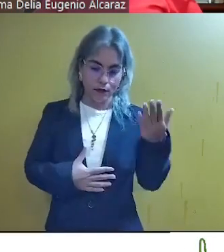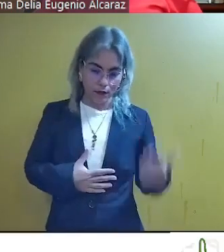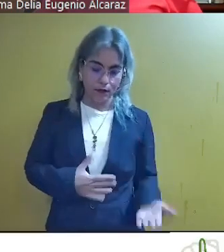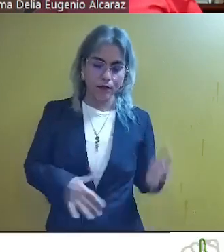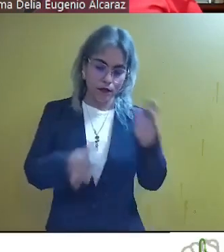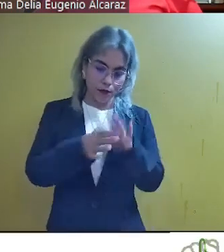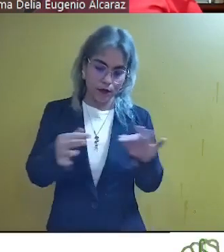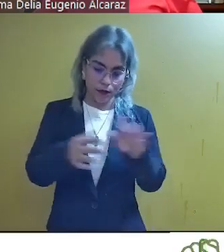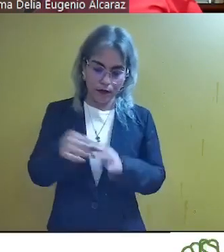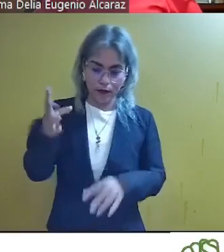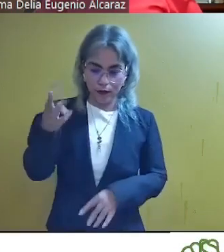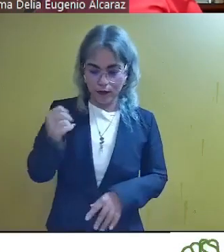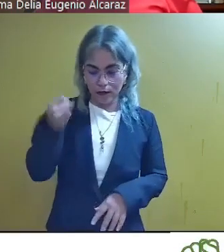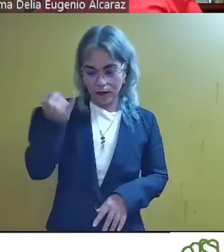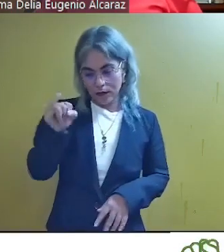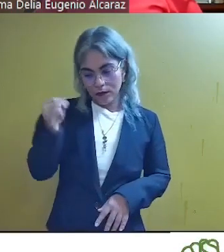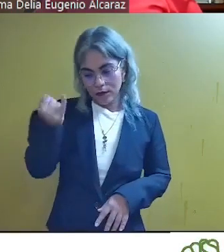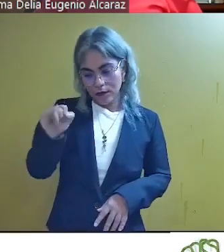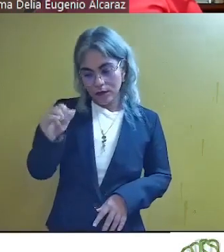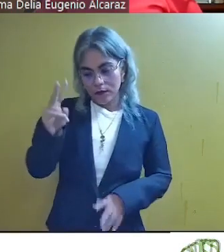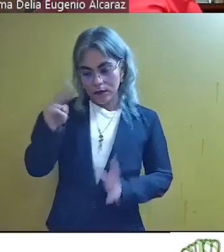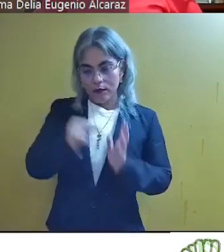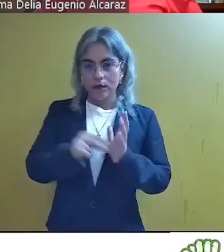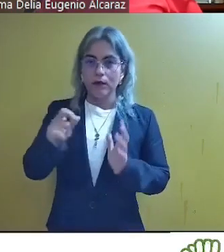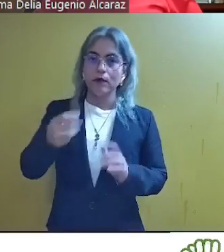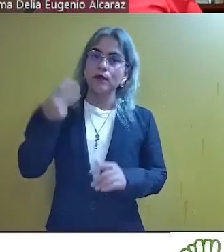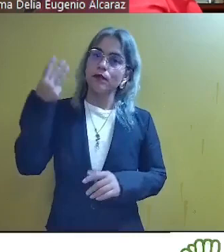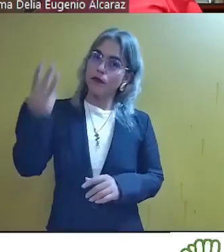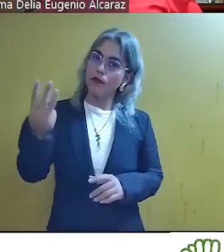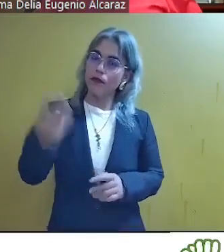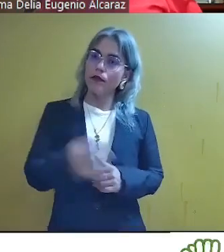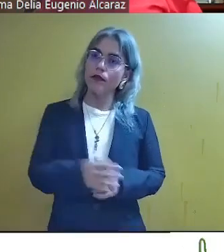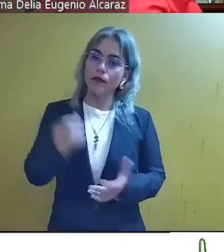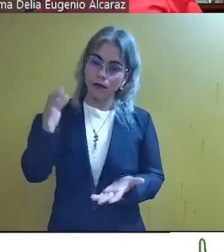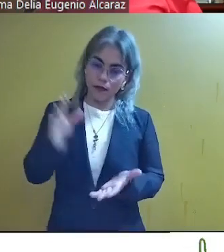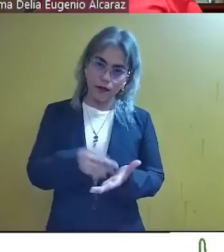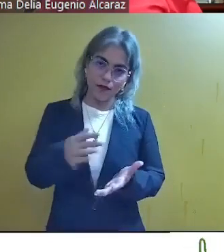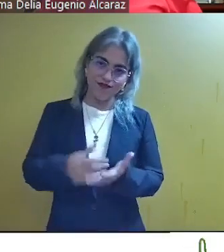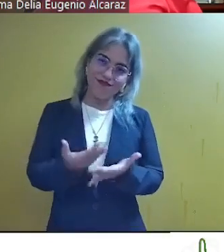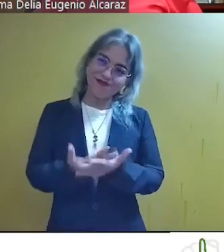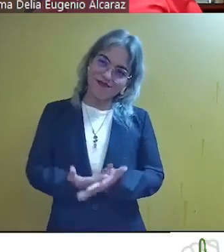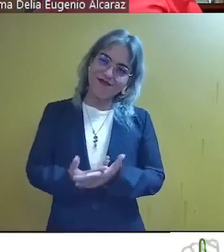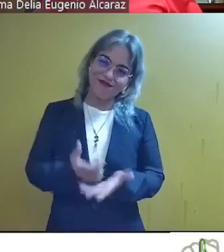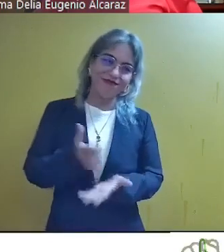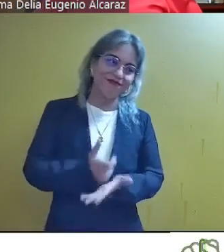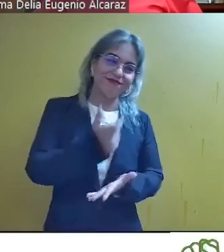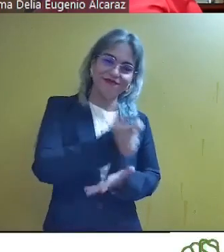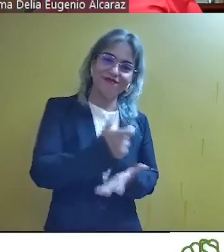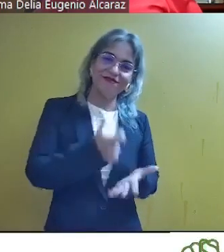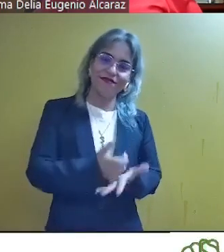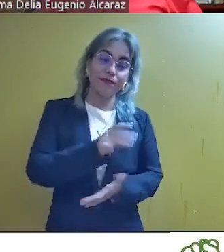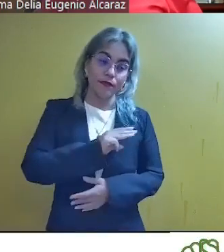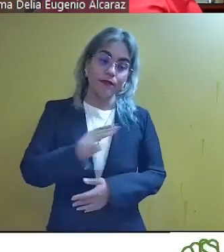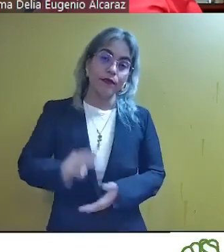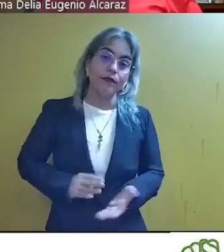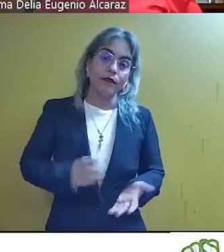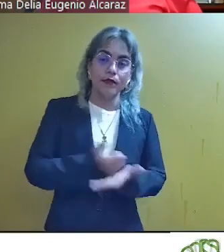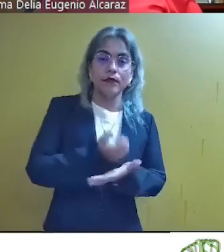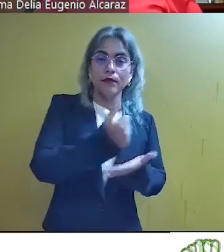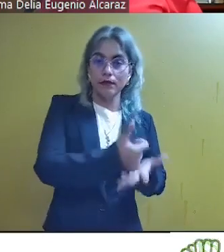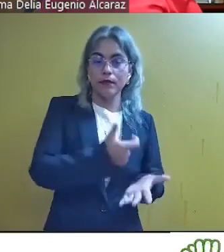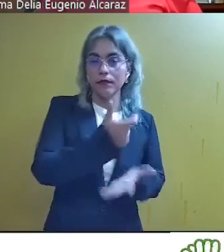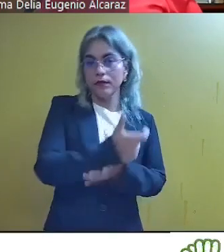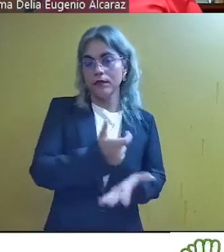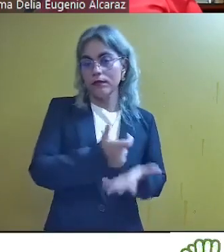resolución de fecha 9 de junio de 2023 relativo a la omisión de pago de prerrogativas que le corresponden como presidenta y determinó que al